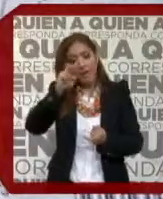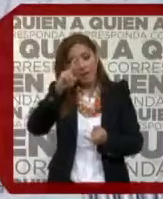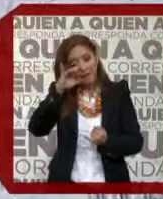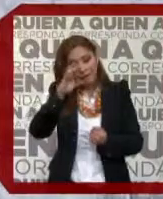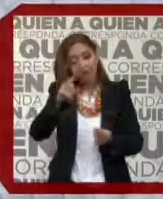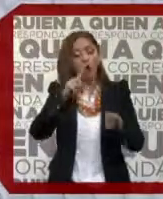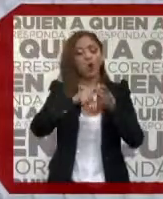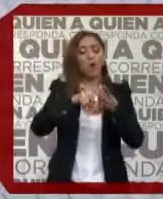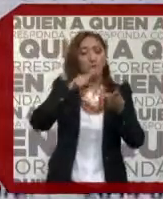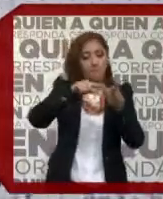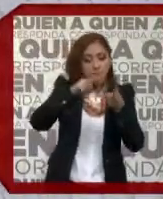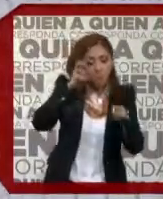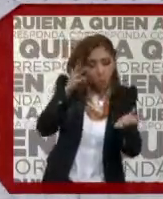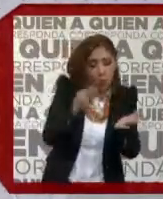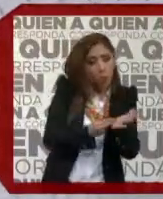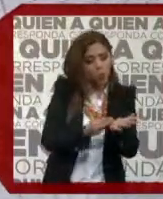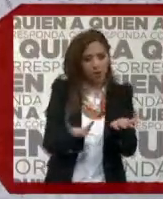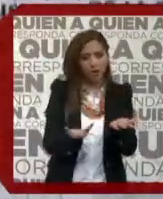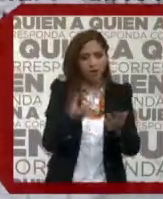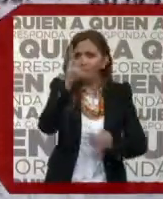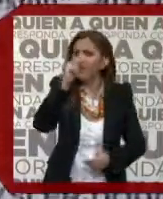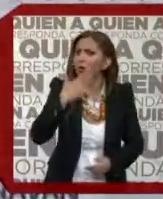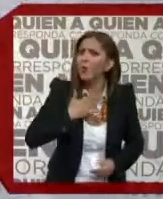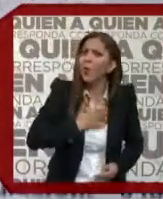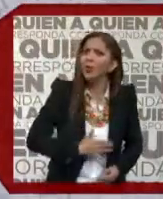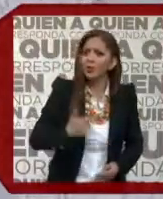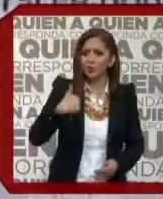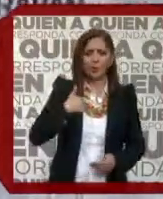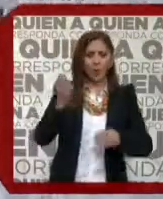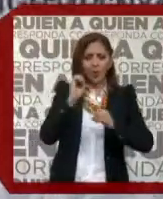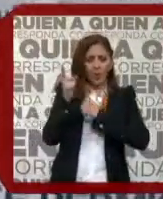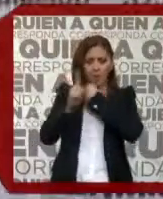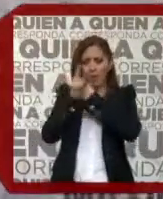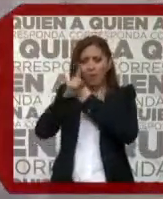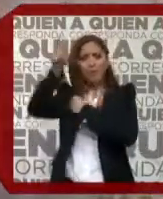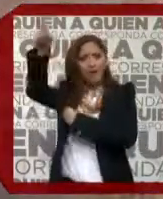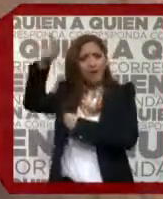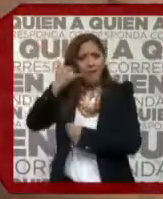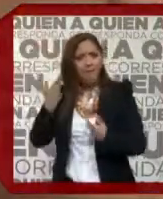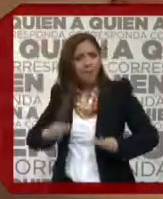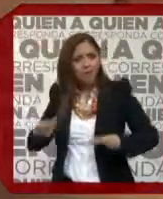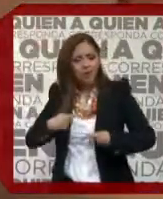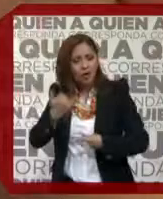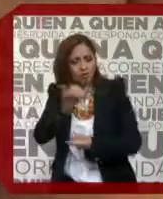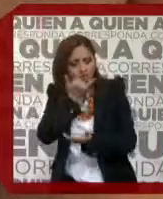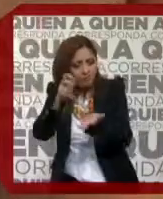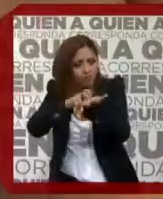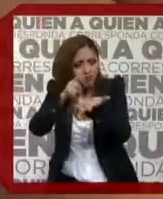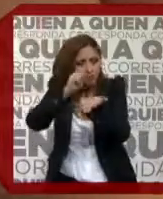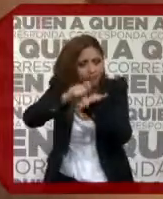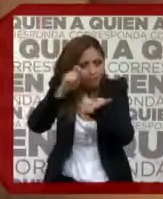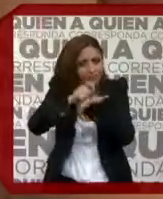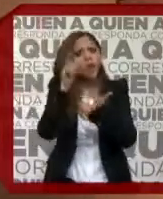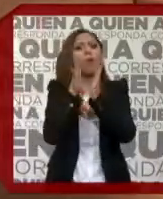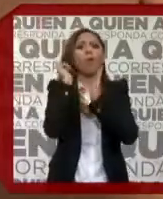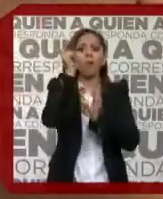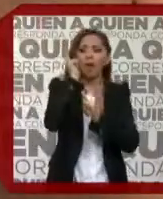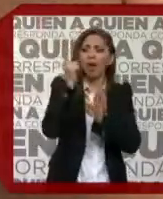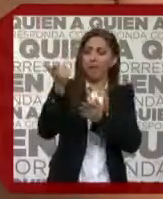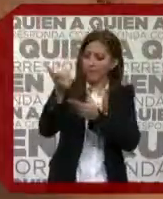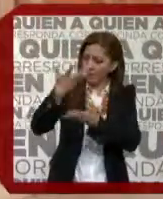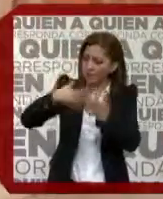multa. Señala que es una injusticia pagar por un error que no cometió y exige respeten los pagos realizados para que su camioneta